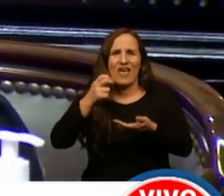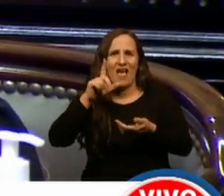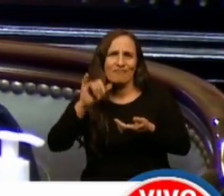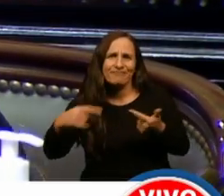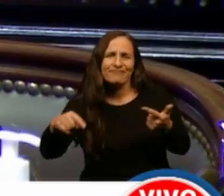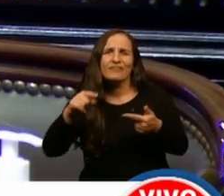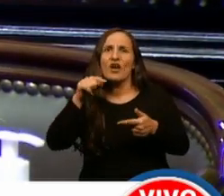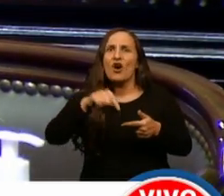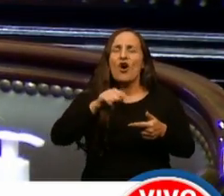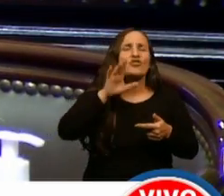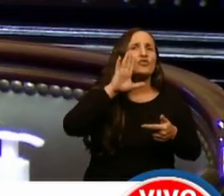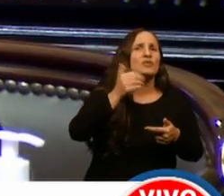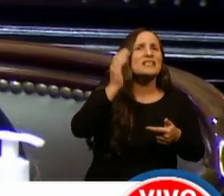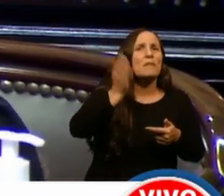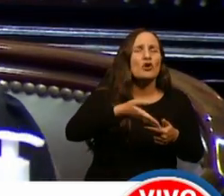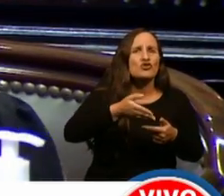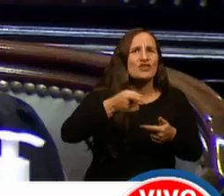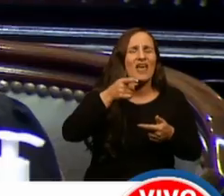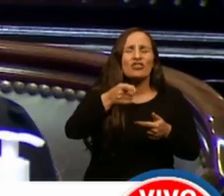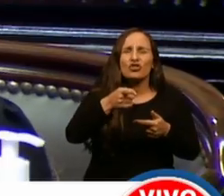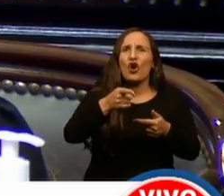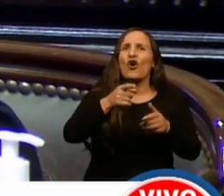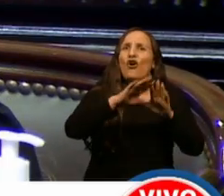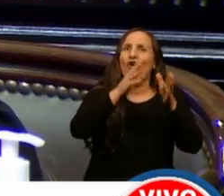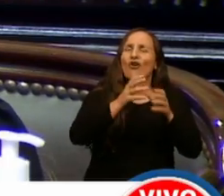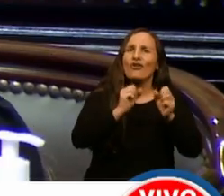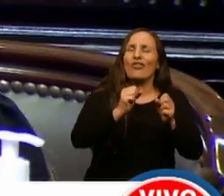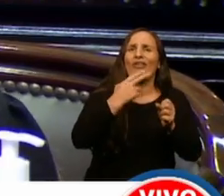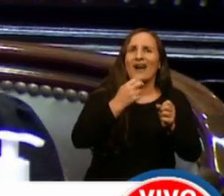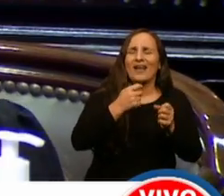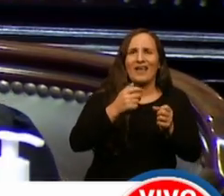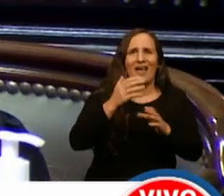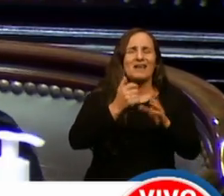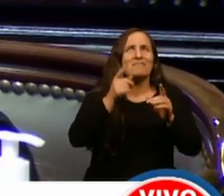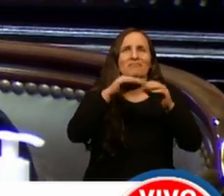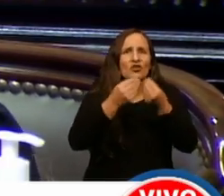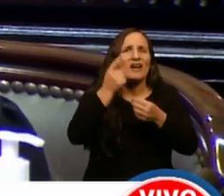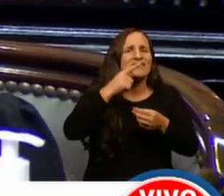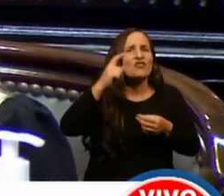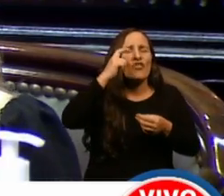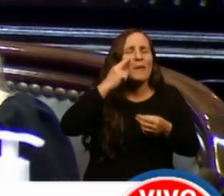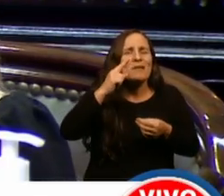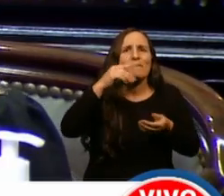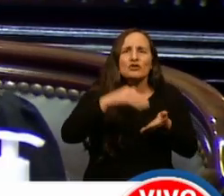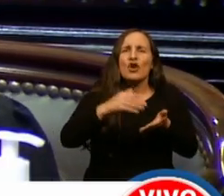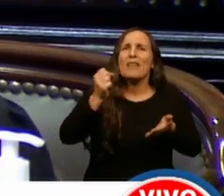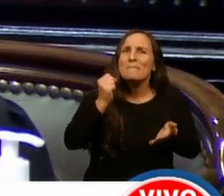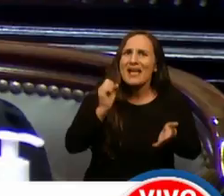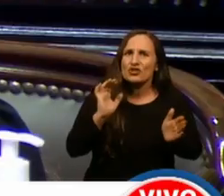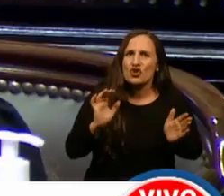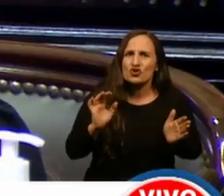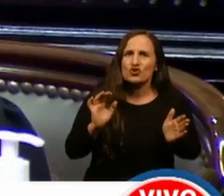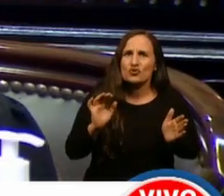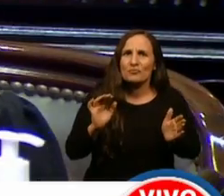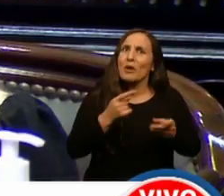hoy subsidio el 56 por ciento del costo abastecimiento son 110 mil millones de pesos de los